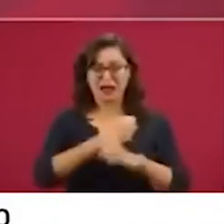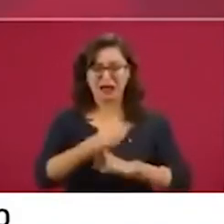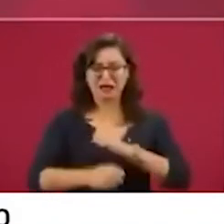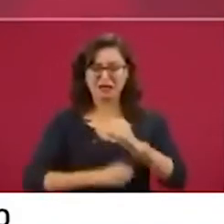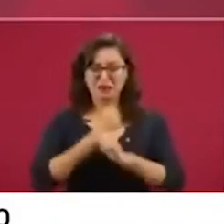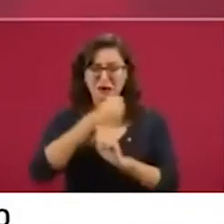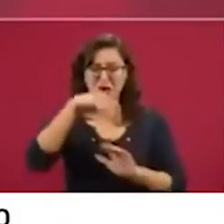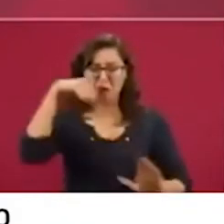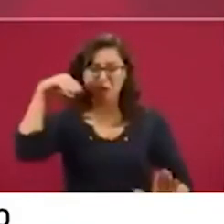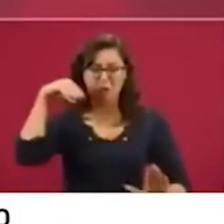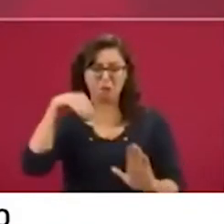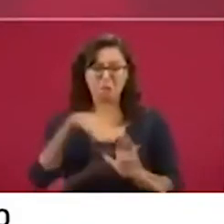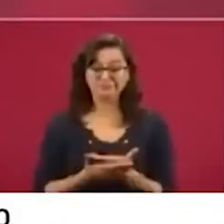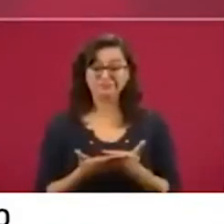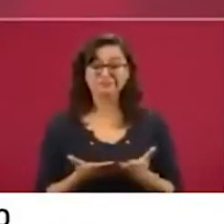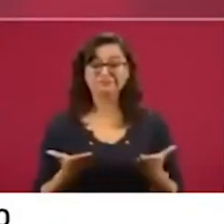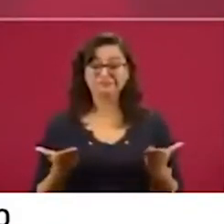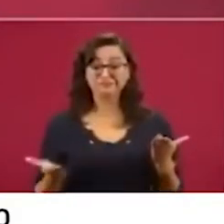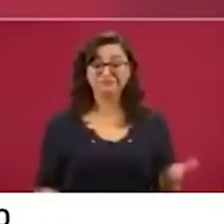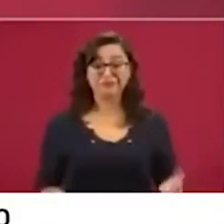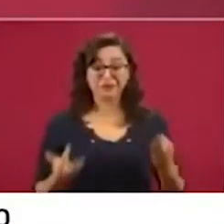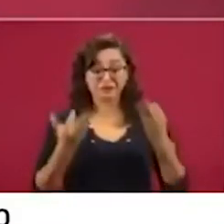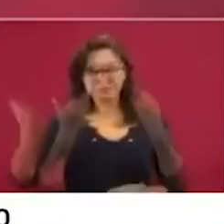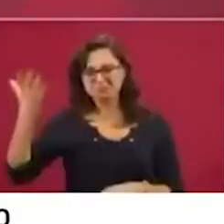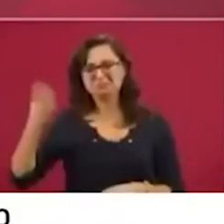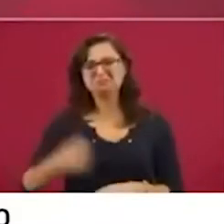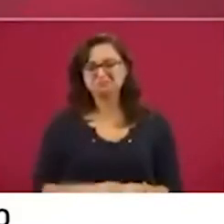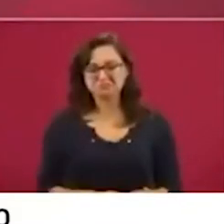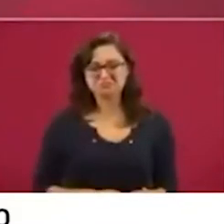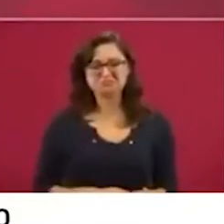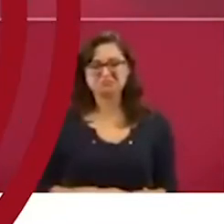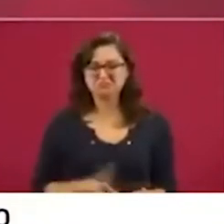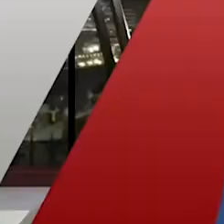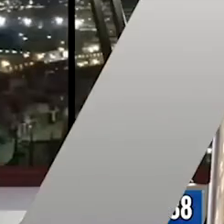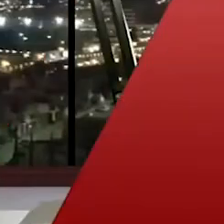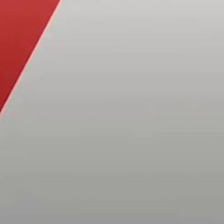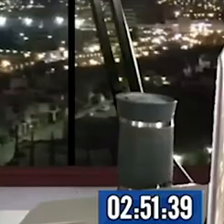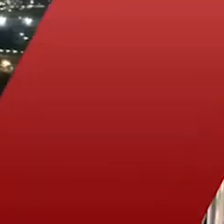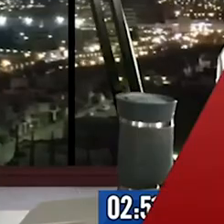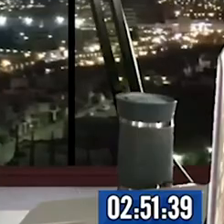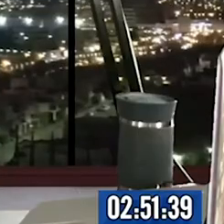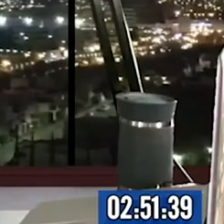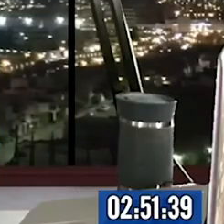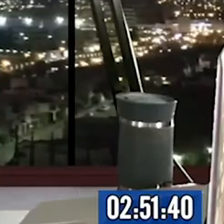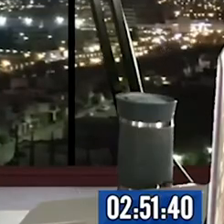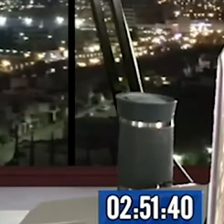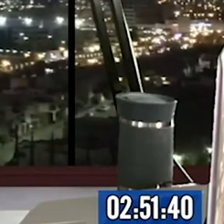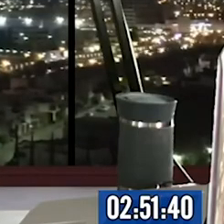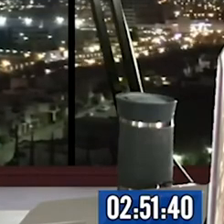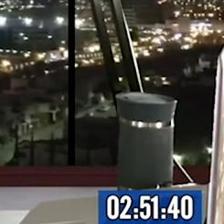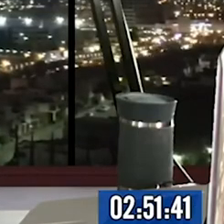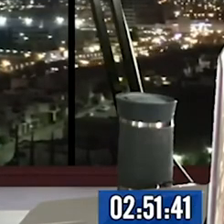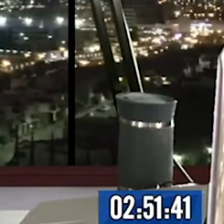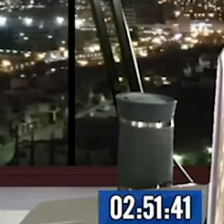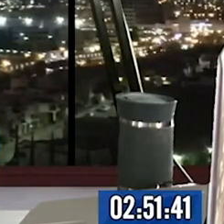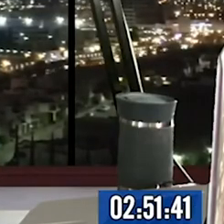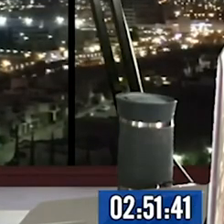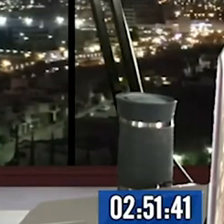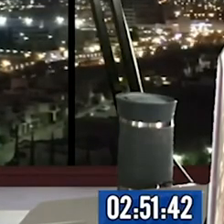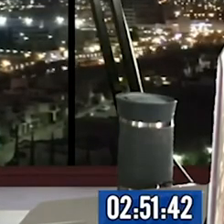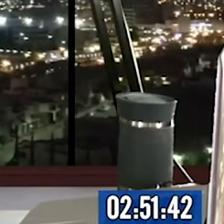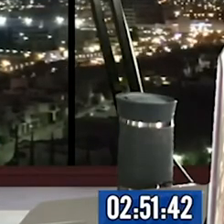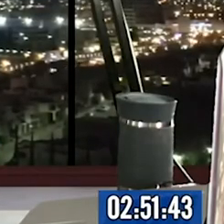y estamos ahora constatando la profundidad de el 20 de noviembre